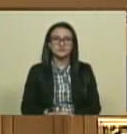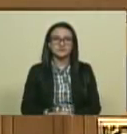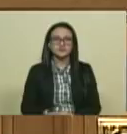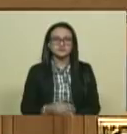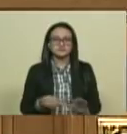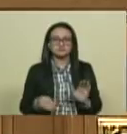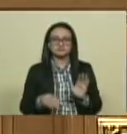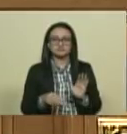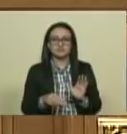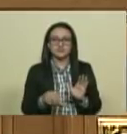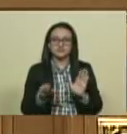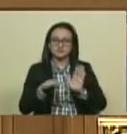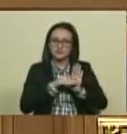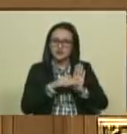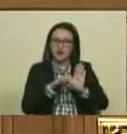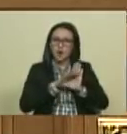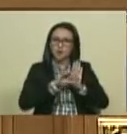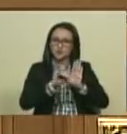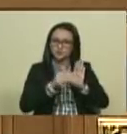y la ley,